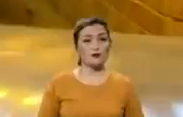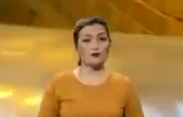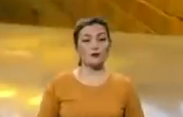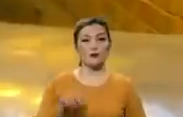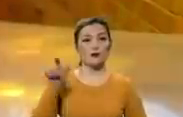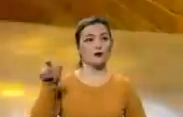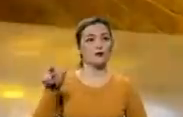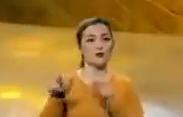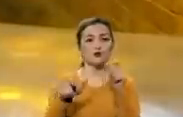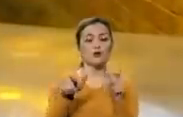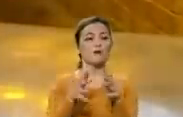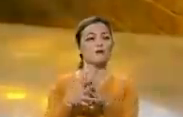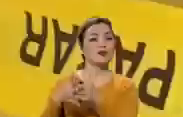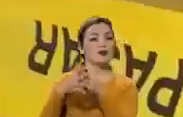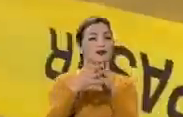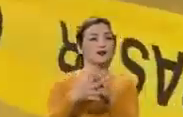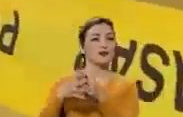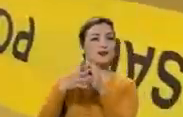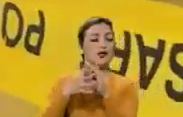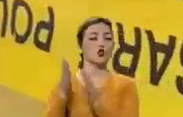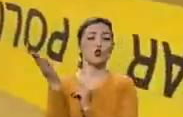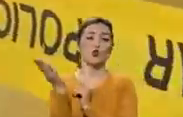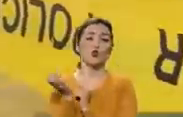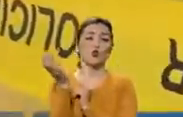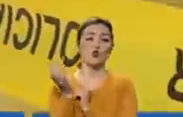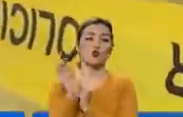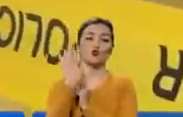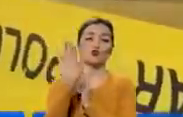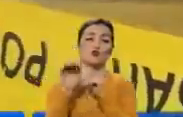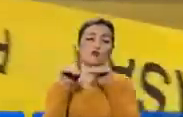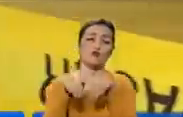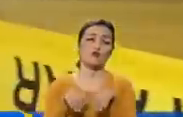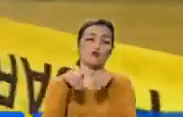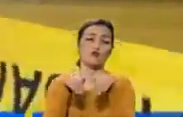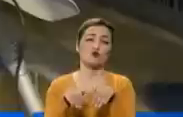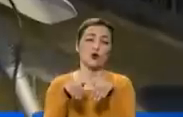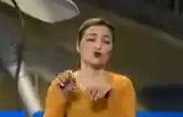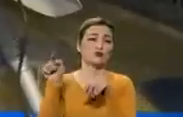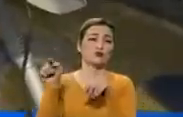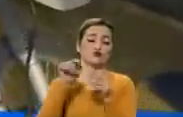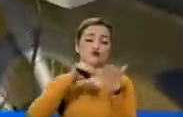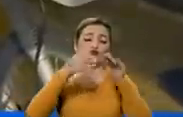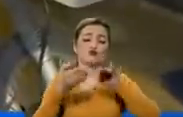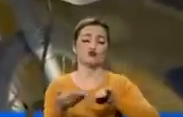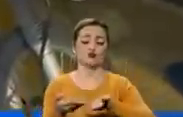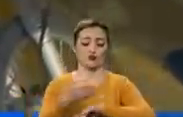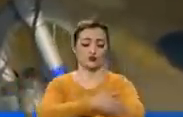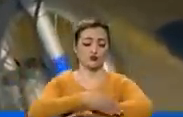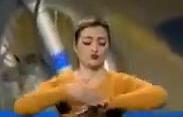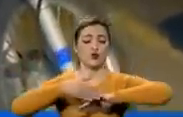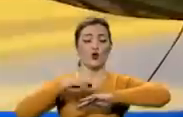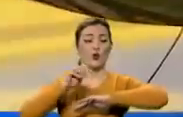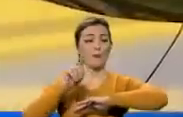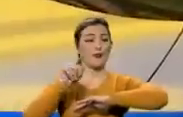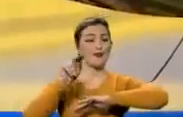Una pareja de norteamericanos jubilados y su mascota fueron encontrados sin vida al interior de su departamento, ubicado en las calles Guillermo